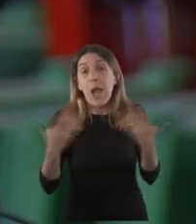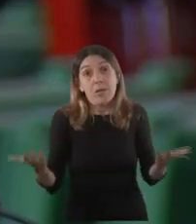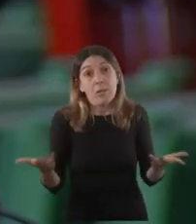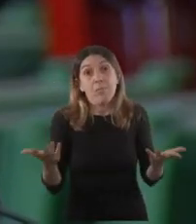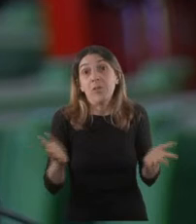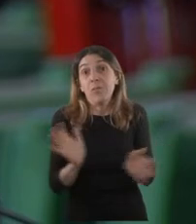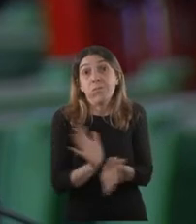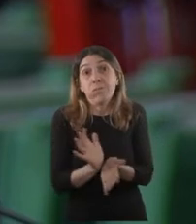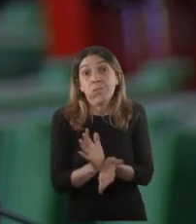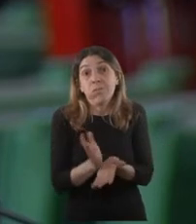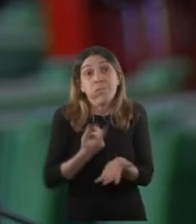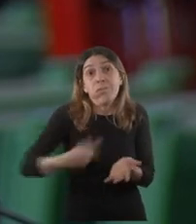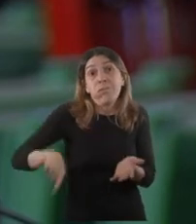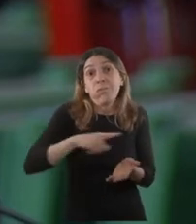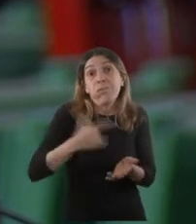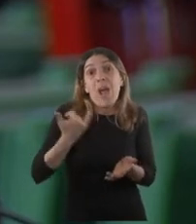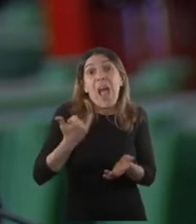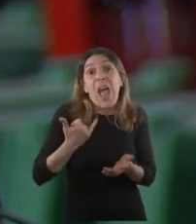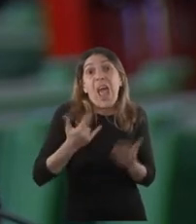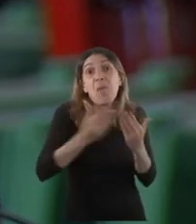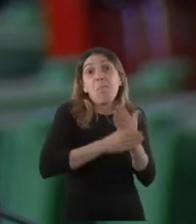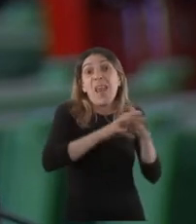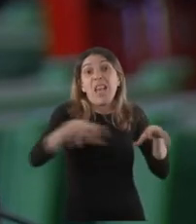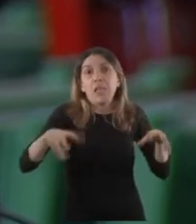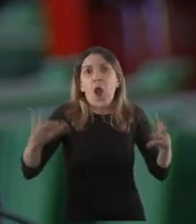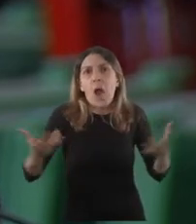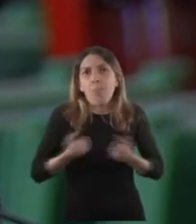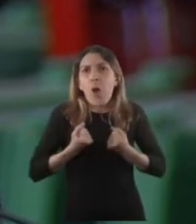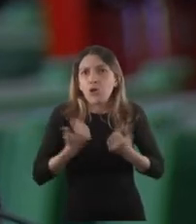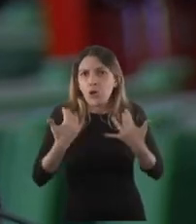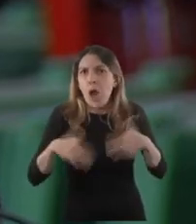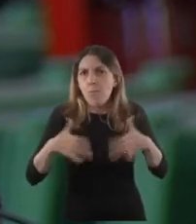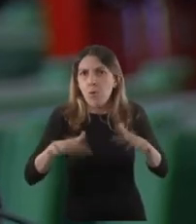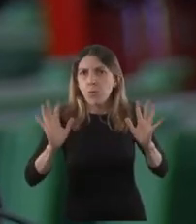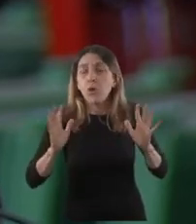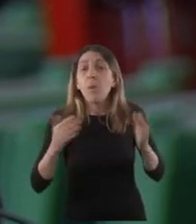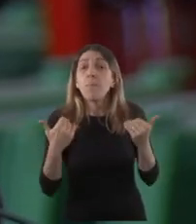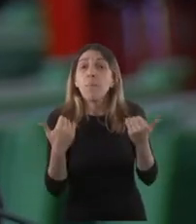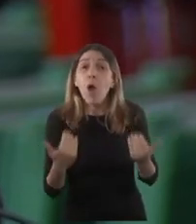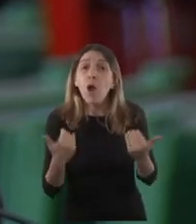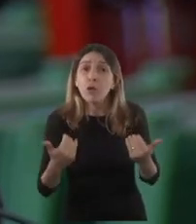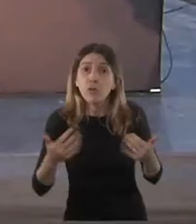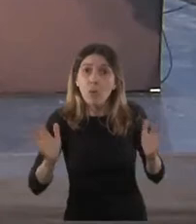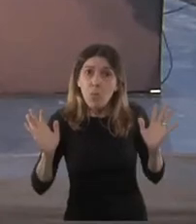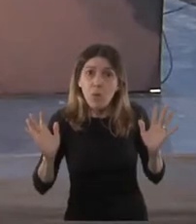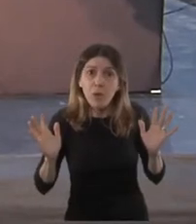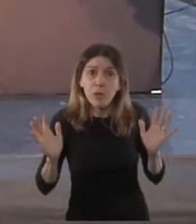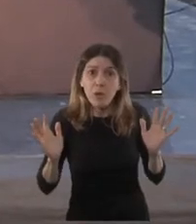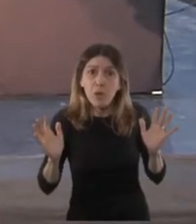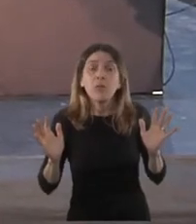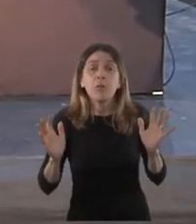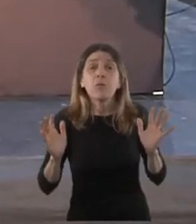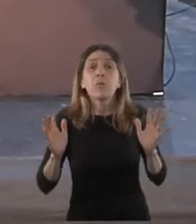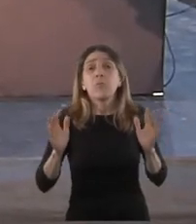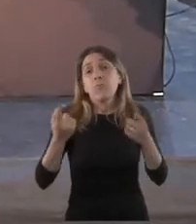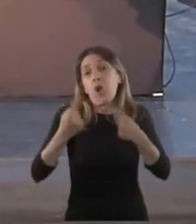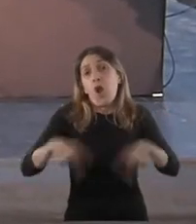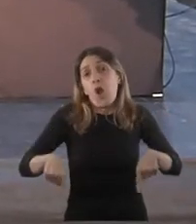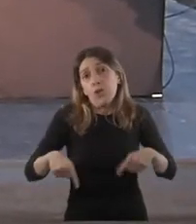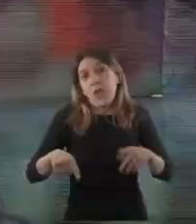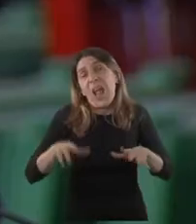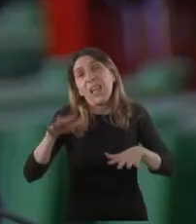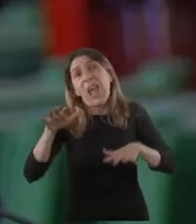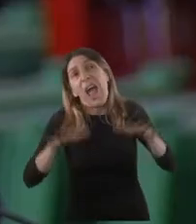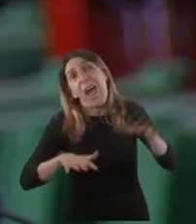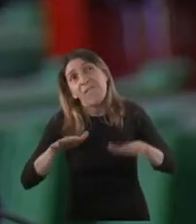decir, tenemos ministerios que nos apoyan mucho. Por supuesto que todas las cosas a